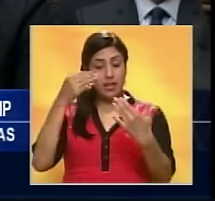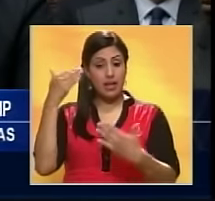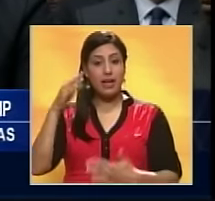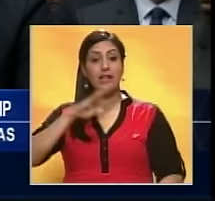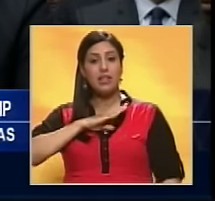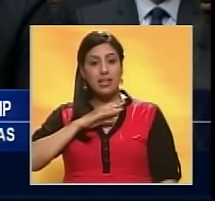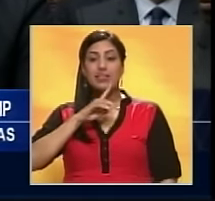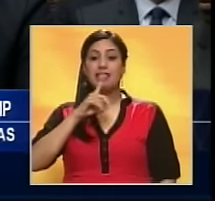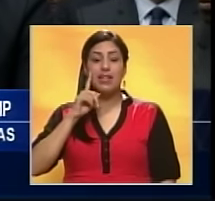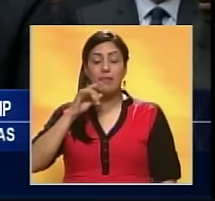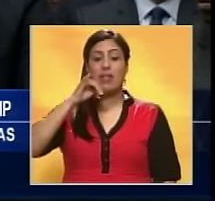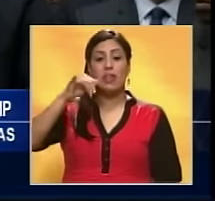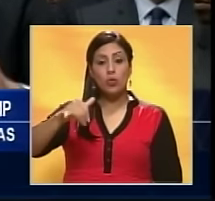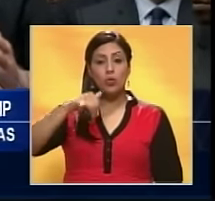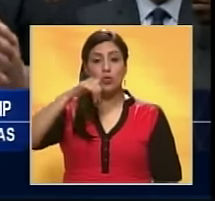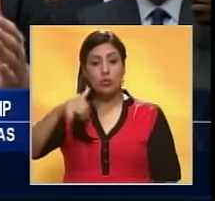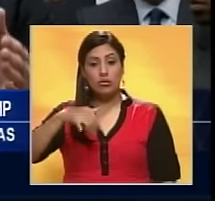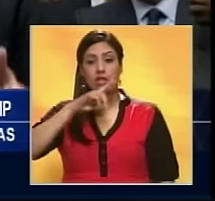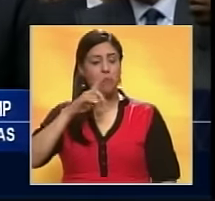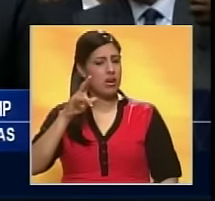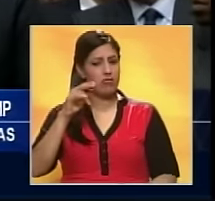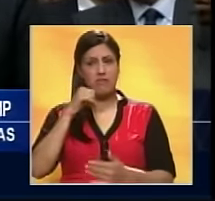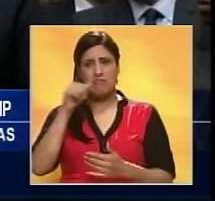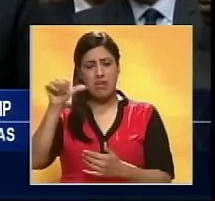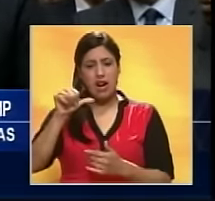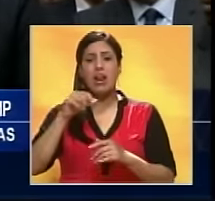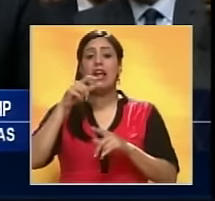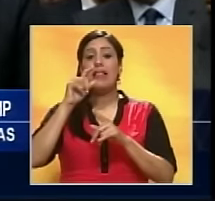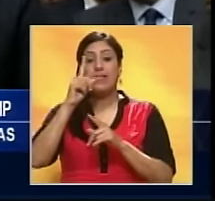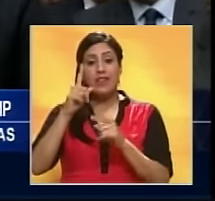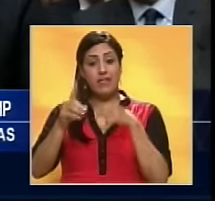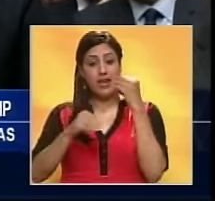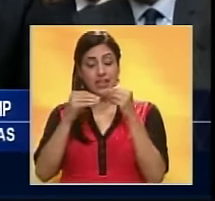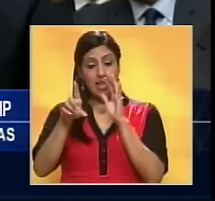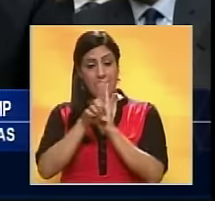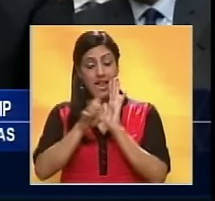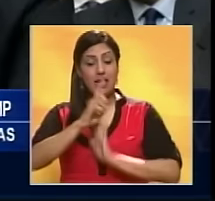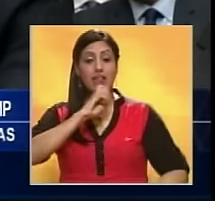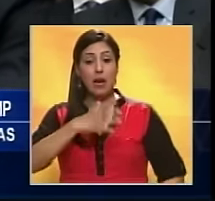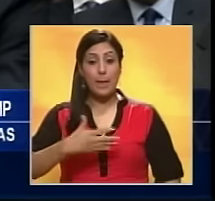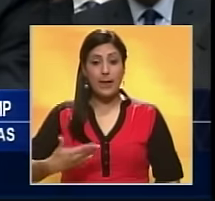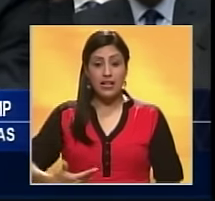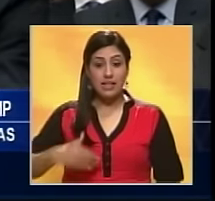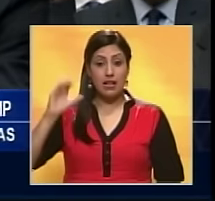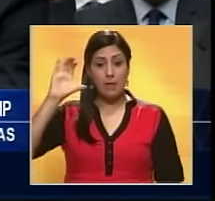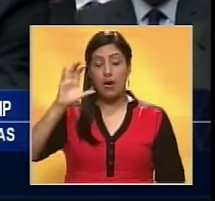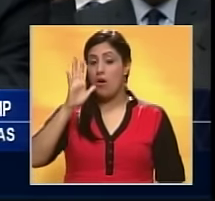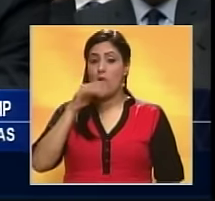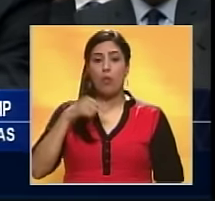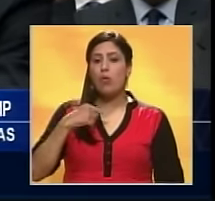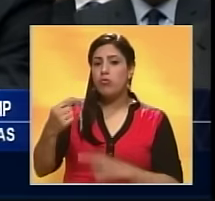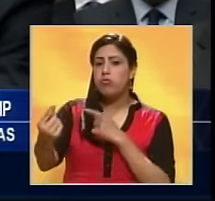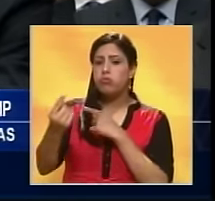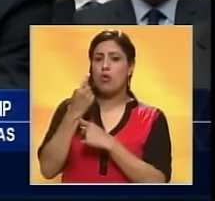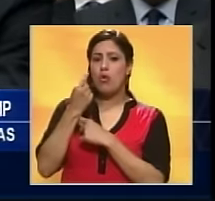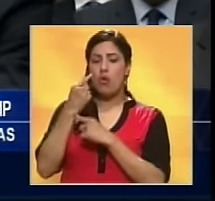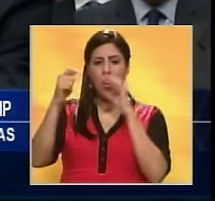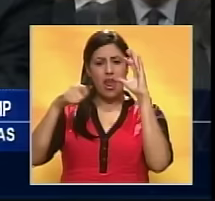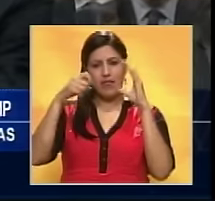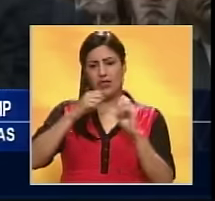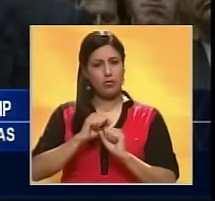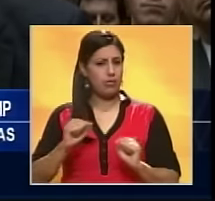Comey argumentó que las denuncias eran incorrectas e insistió en que legalmente el presidente del país no puede ordenar estas